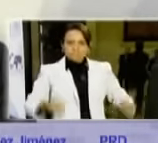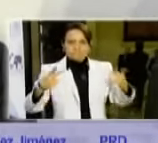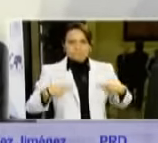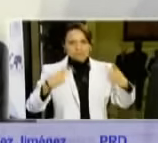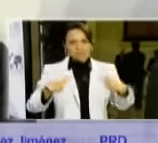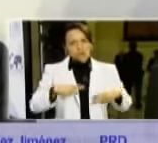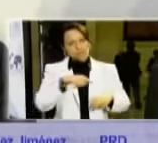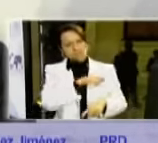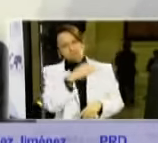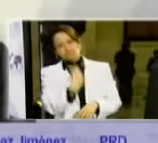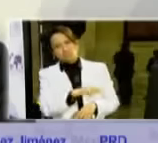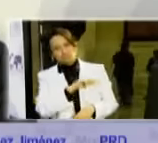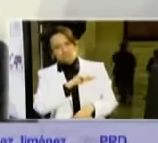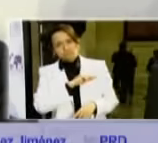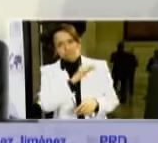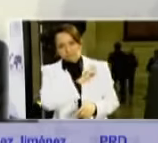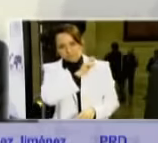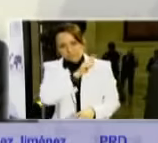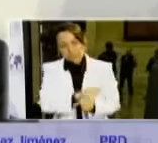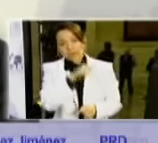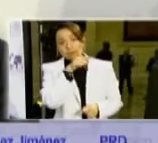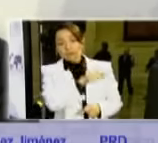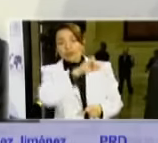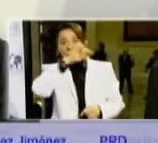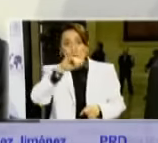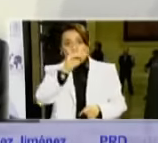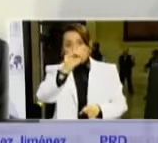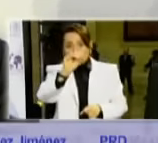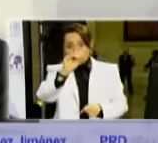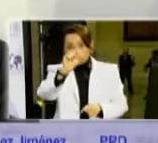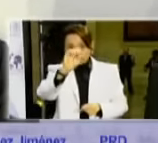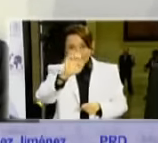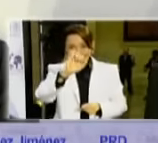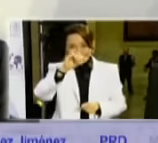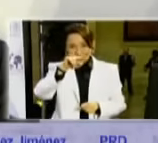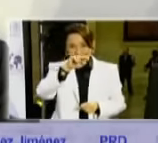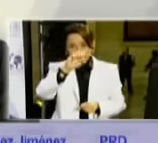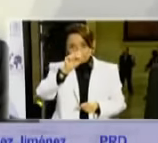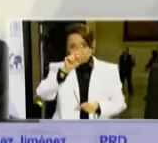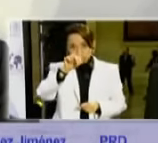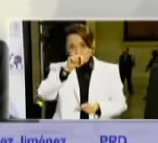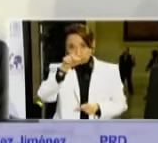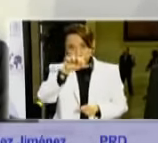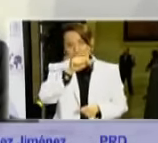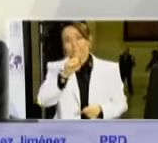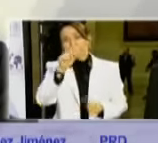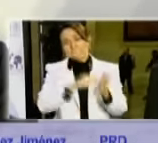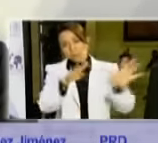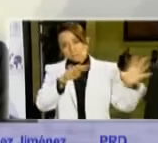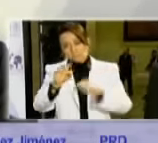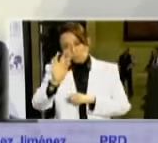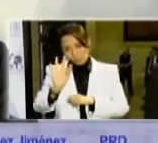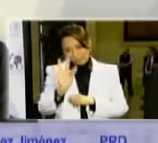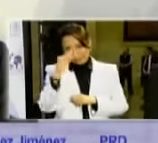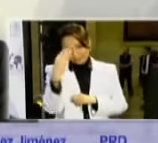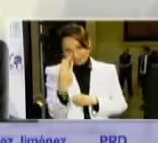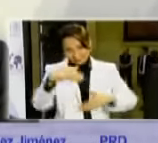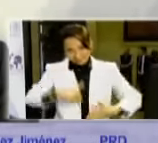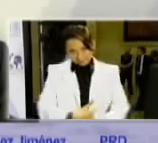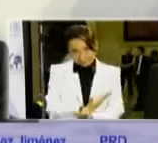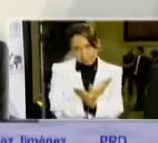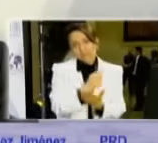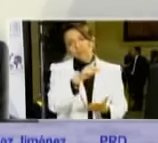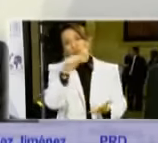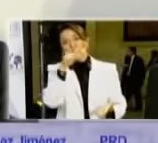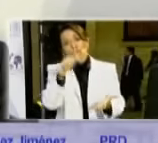José Miguel Insulza Salinas nació el 2 de junio de 1943 en Santiago, en Chile.